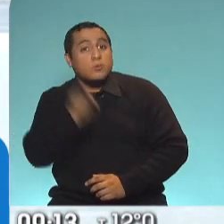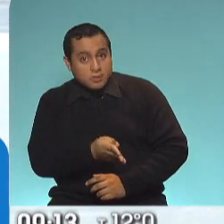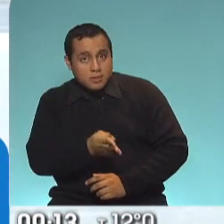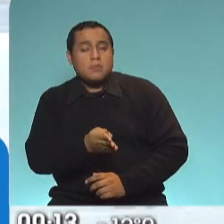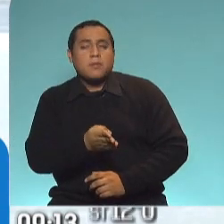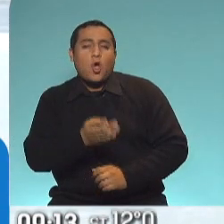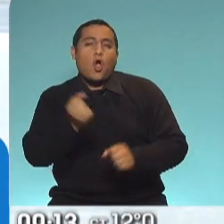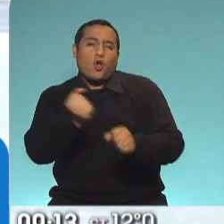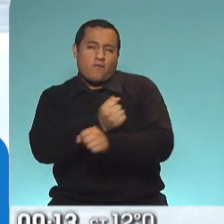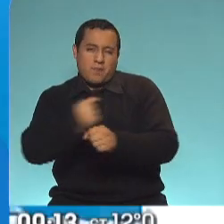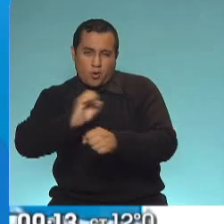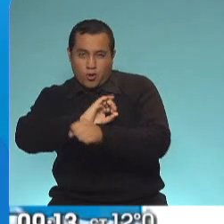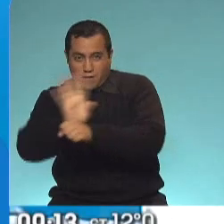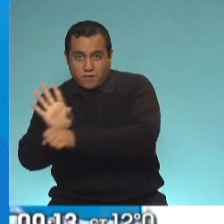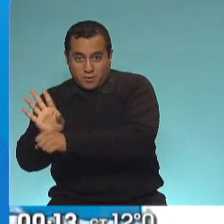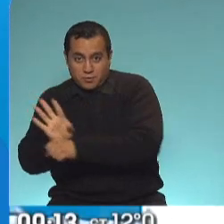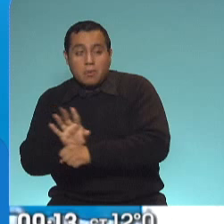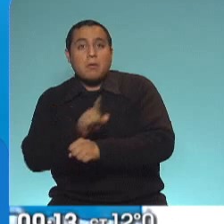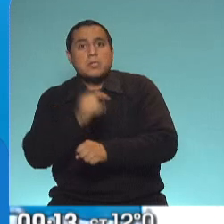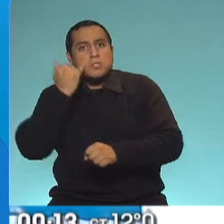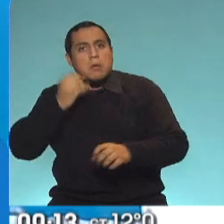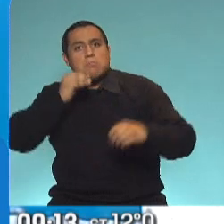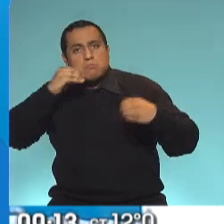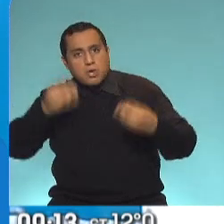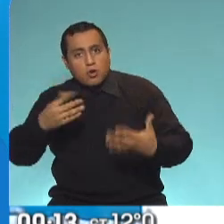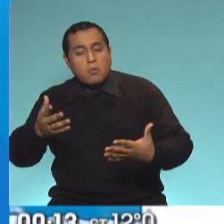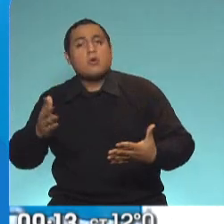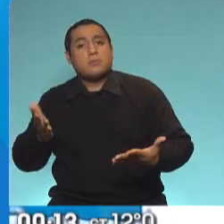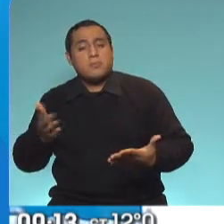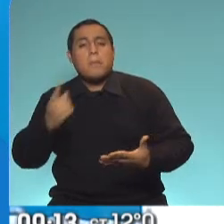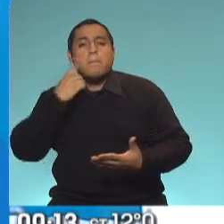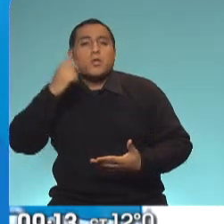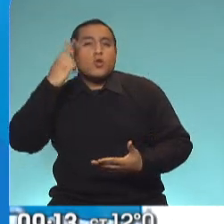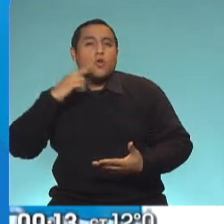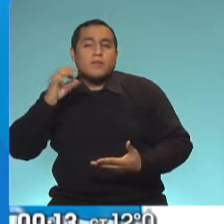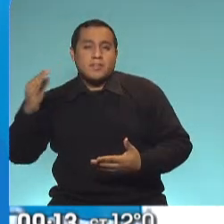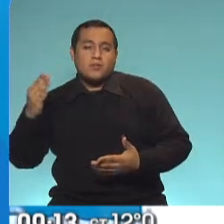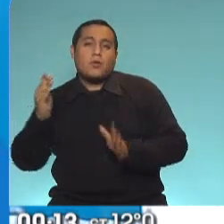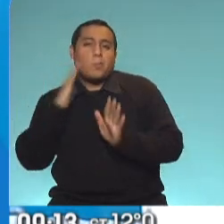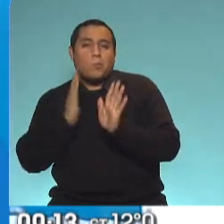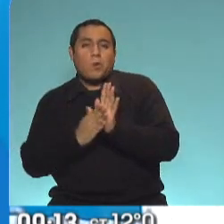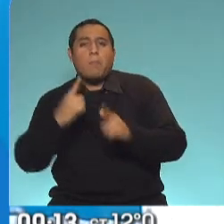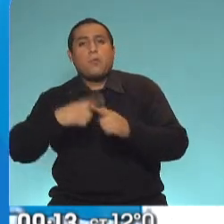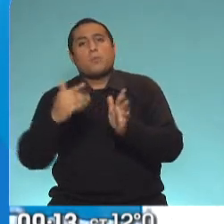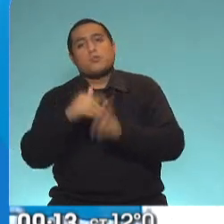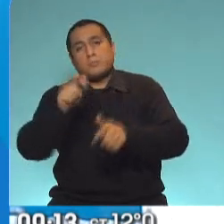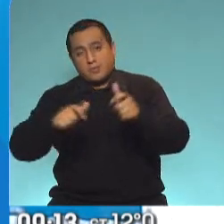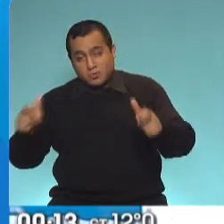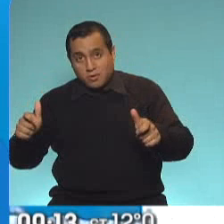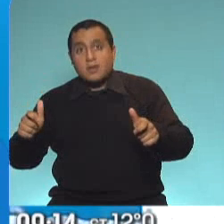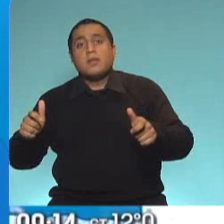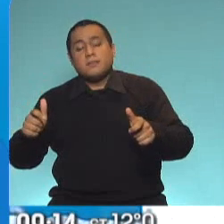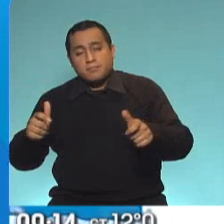que confirmaron tener coronavirus se han recuperado, más de 1.900 test por millón de habitantes, y ese porcentaje de